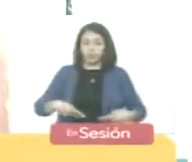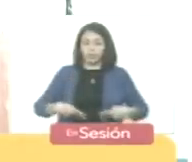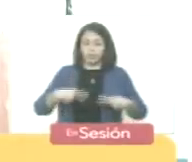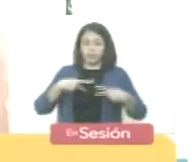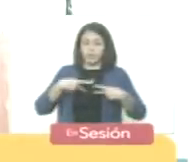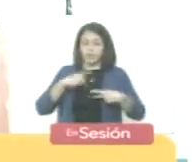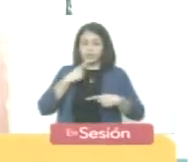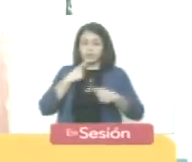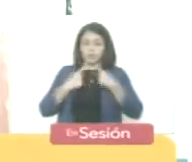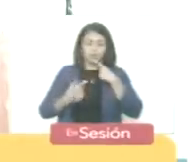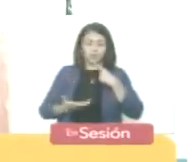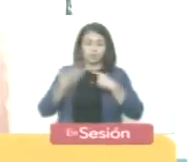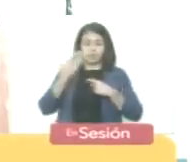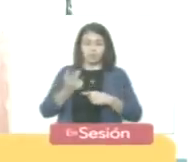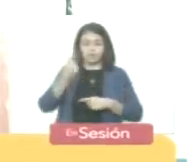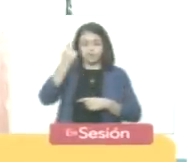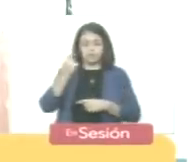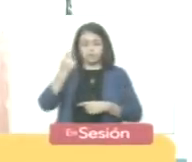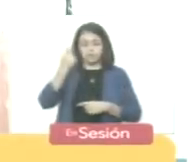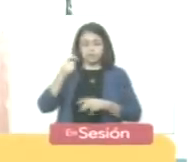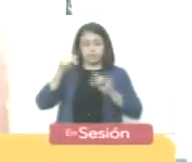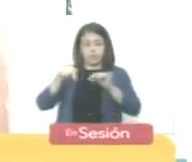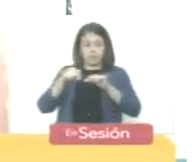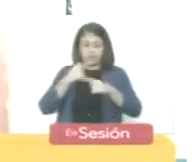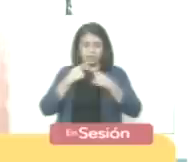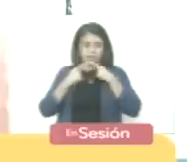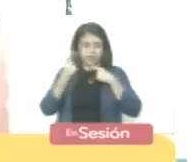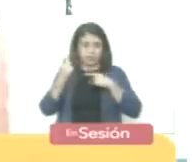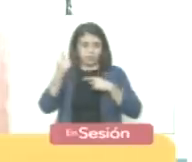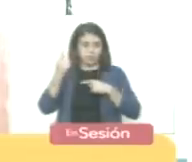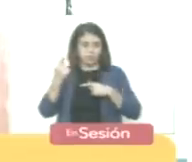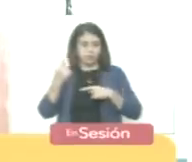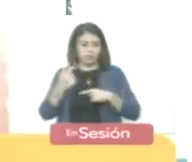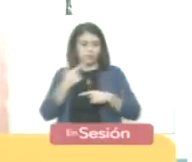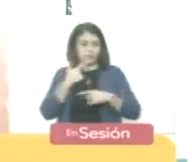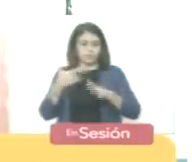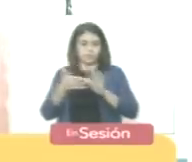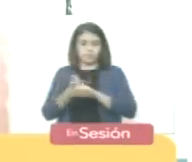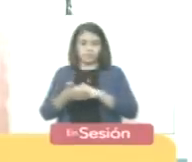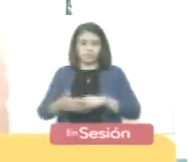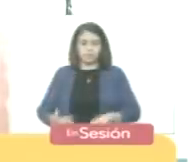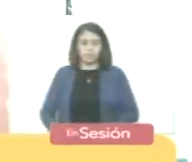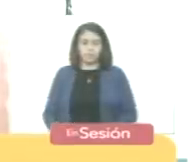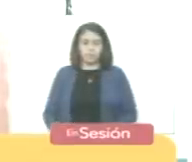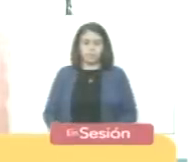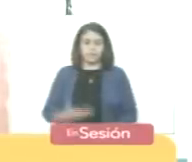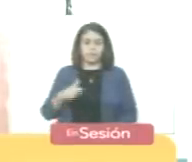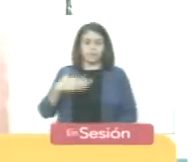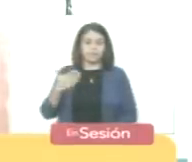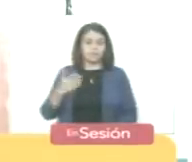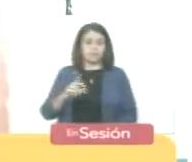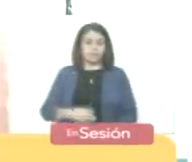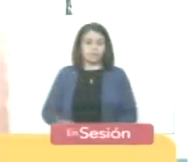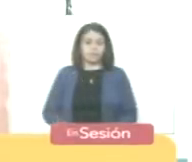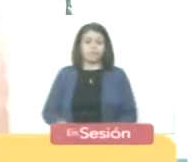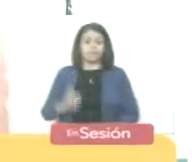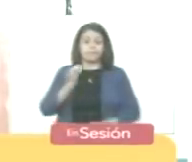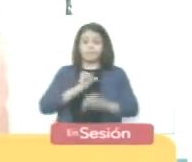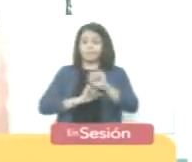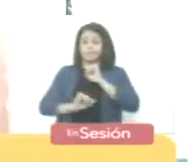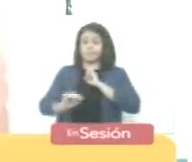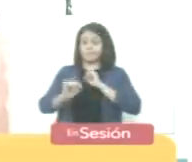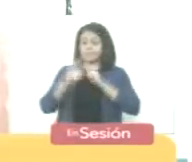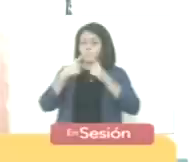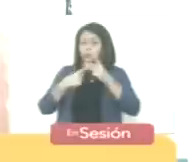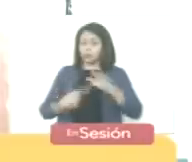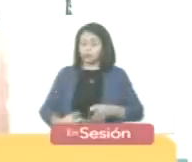lo comentaba un diputado de este hemiciclo, tiene que ver precisamente cuando simple y llanamente por defender las causas